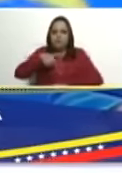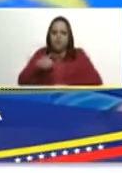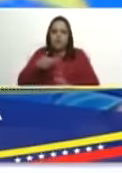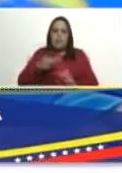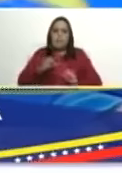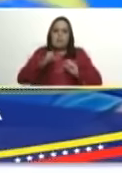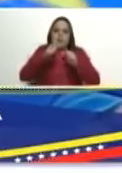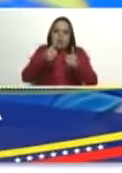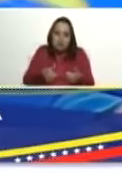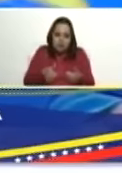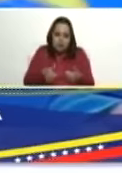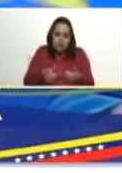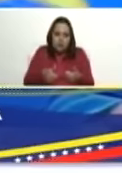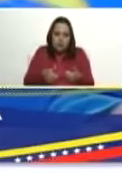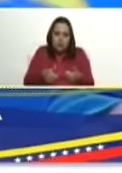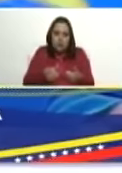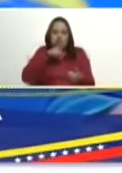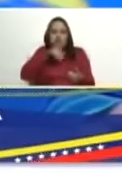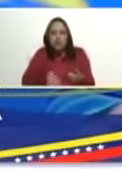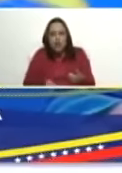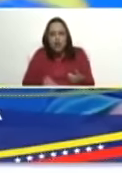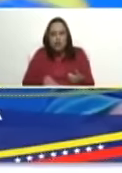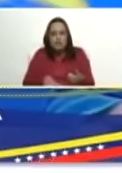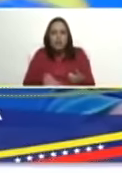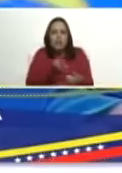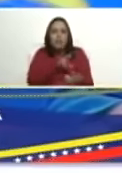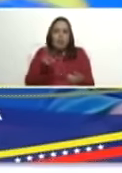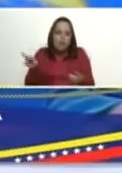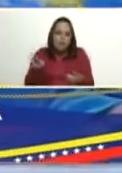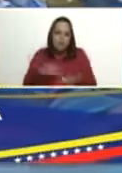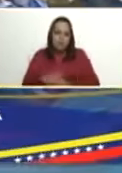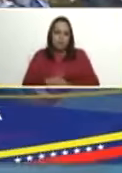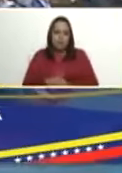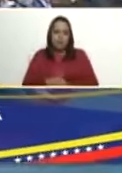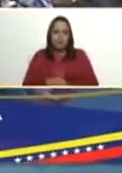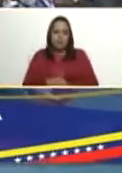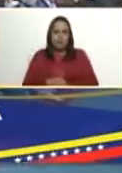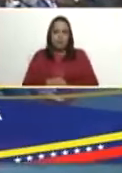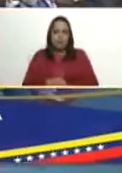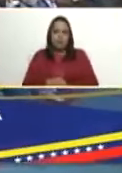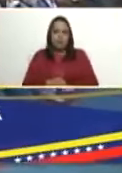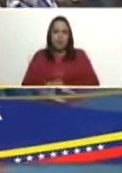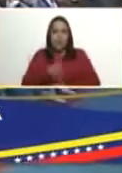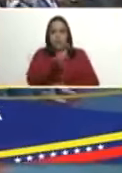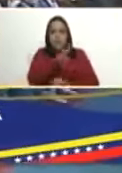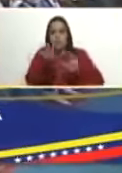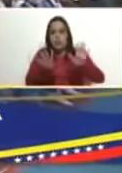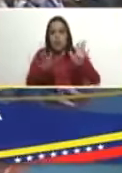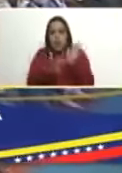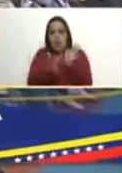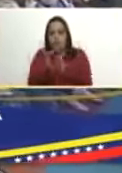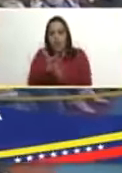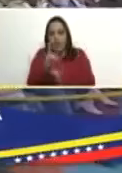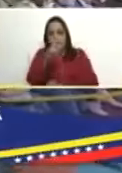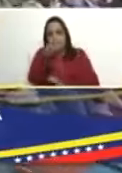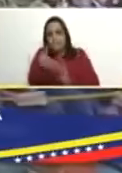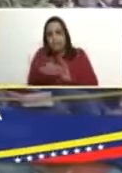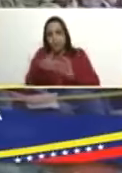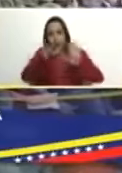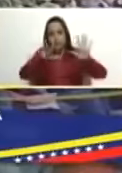pasamos a los hechos republicanos. Y el 19 de abril de